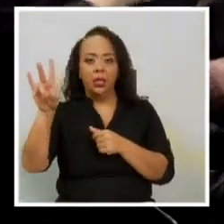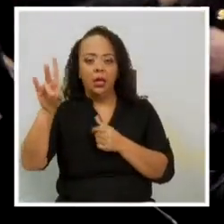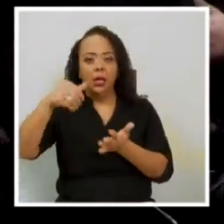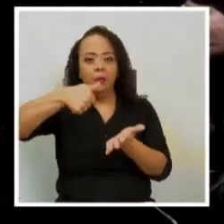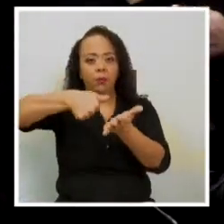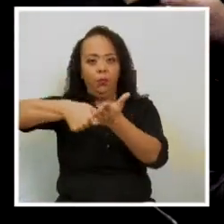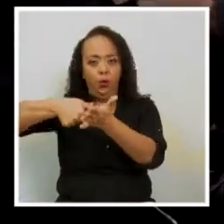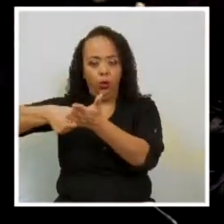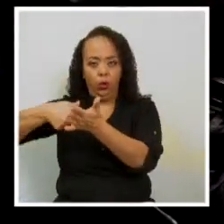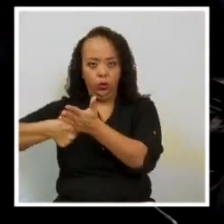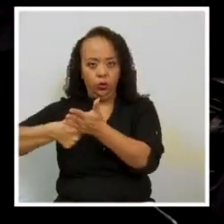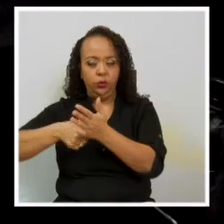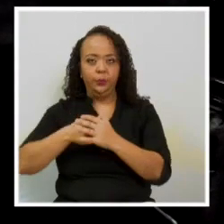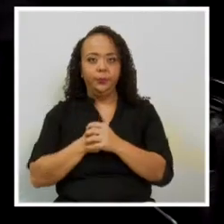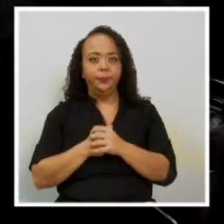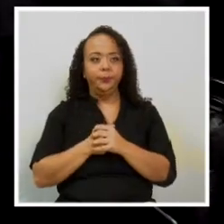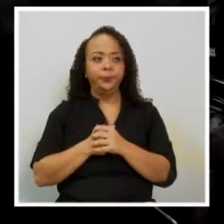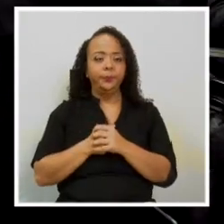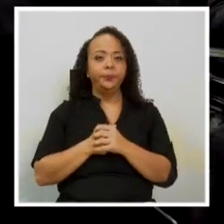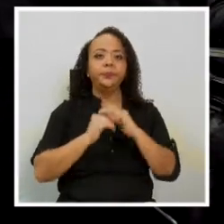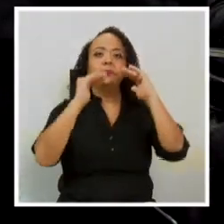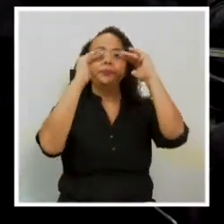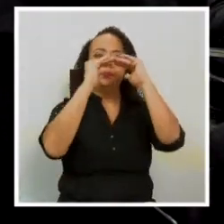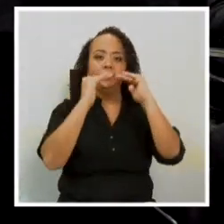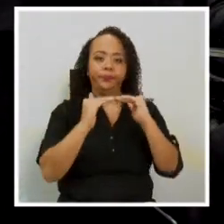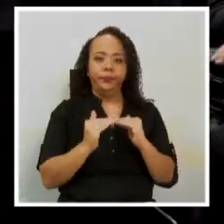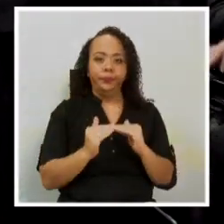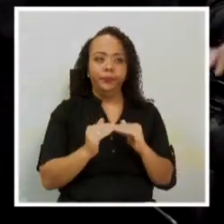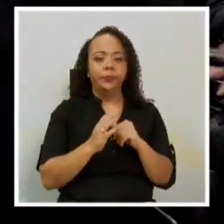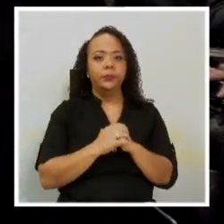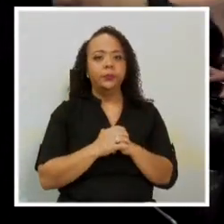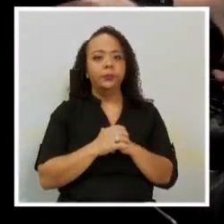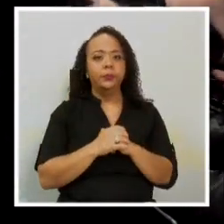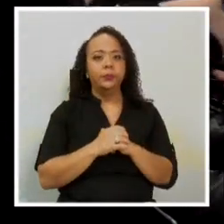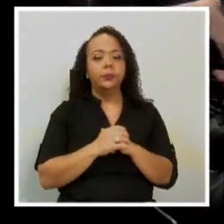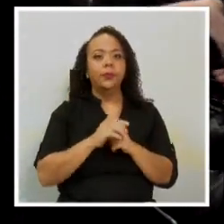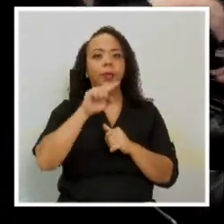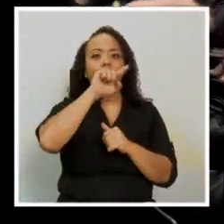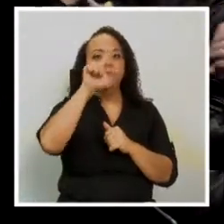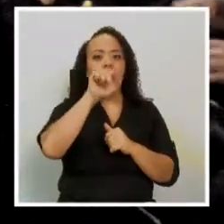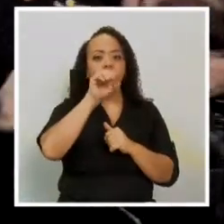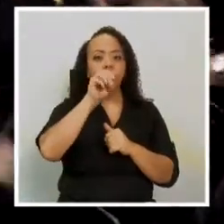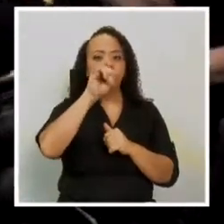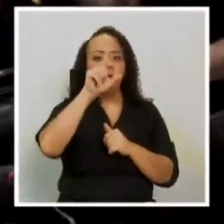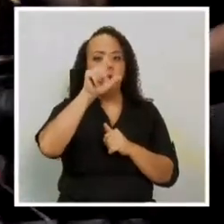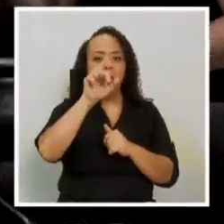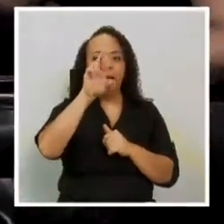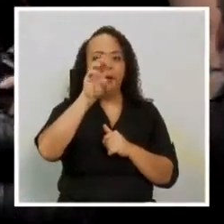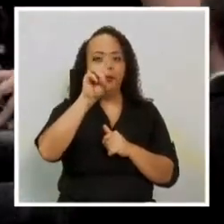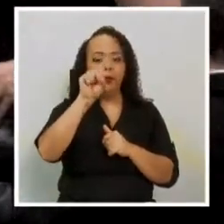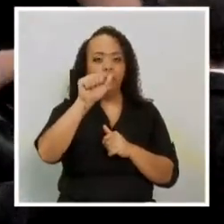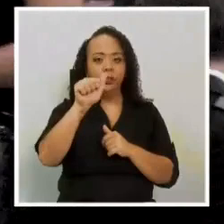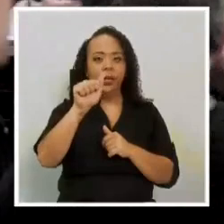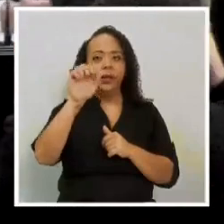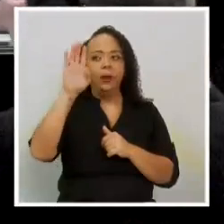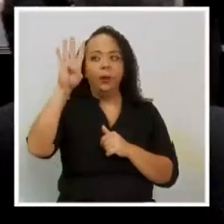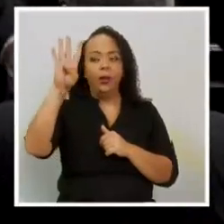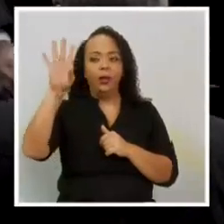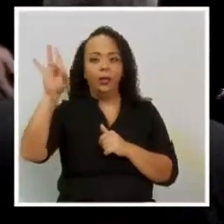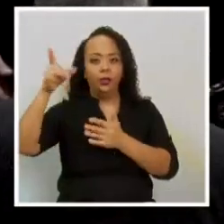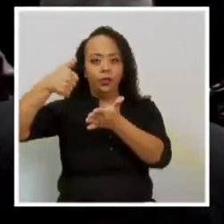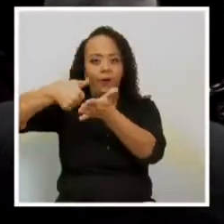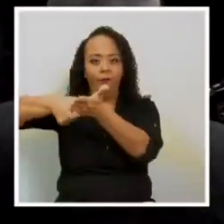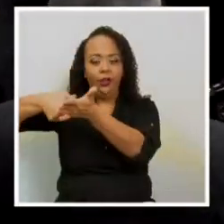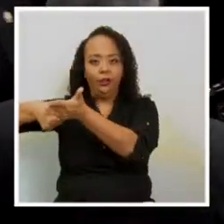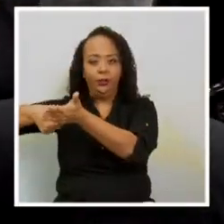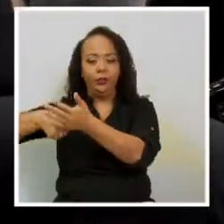57 votos emitidos de la siguiente forma. Soy la Rosa Bolio Pacheco, 48